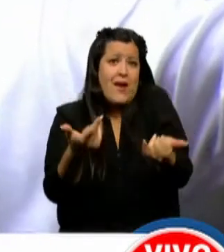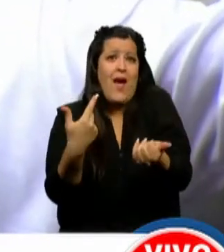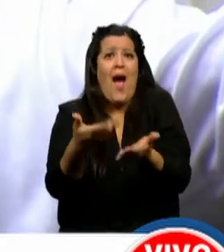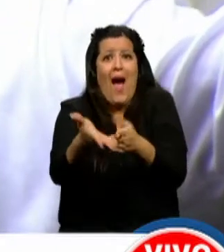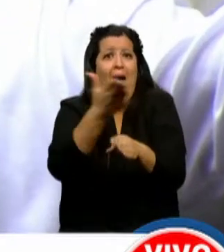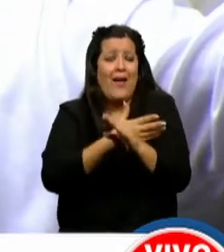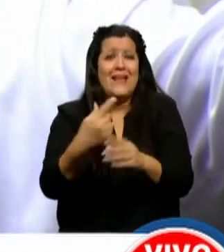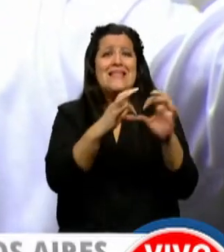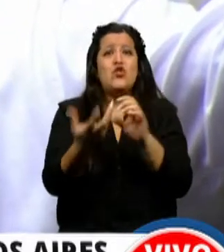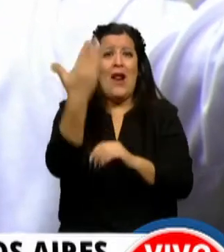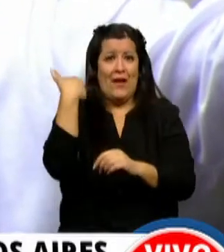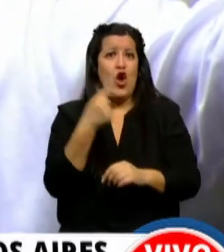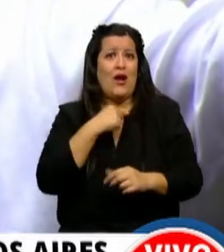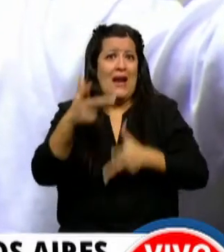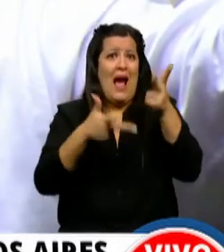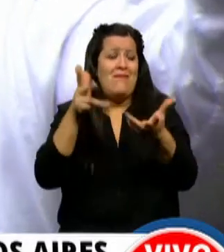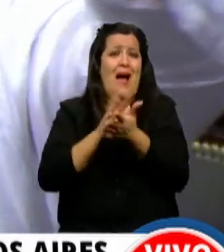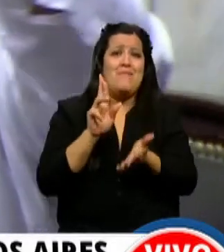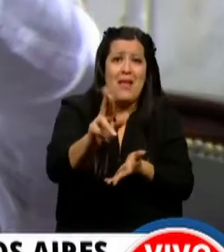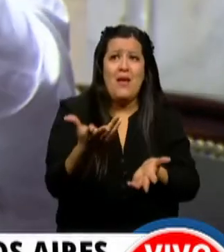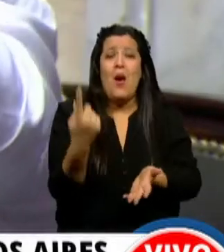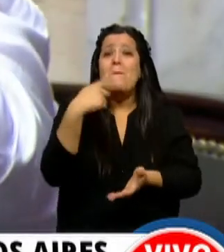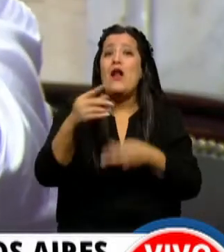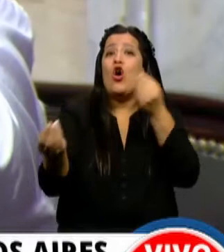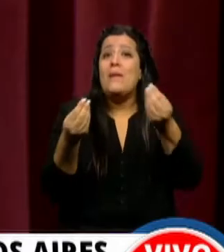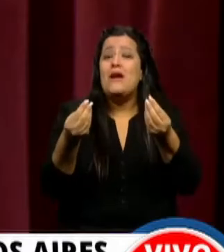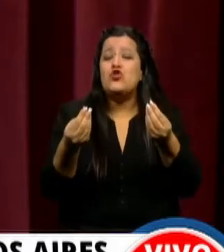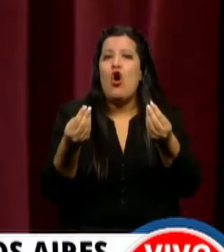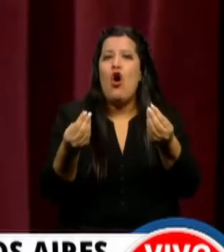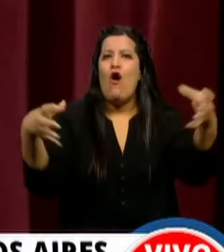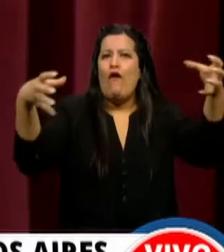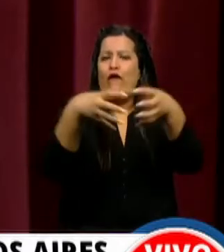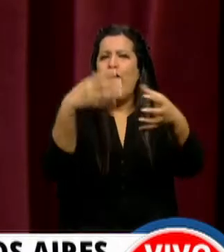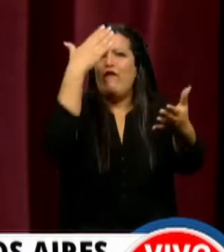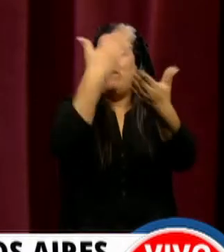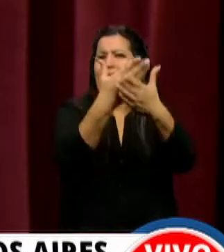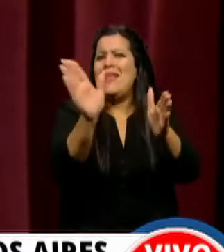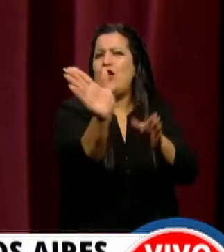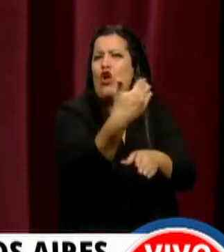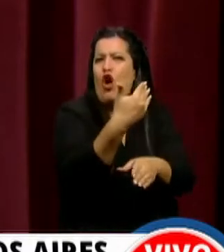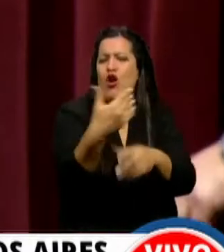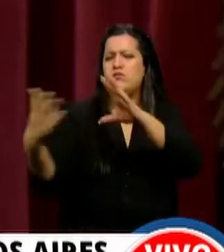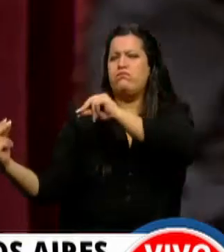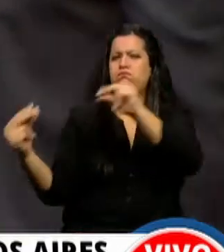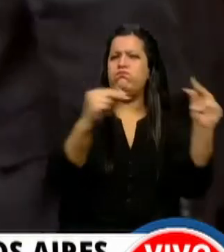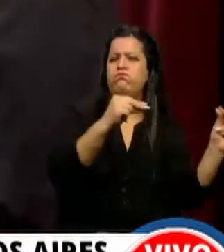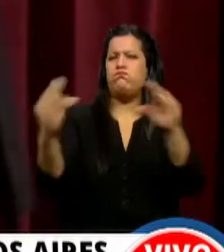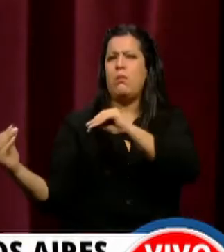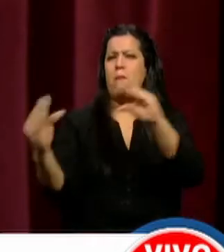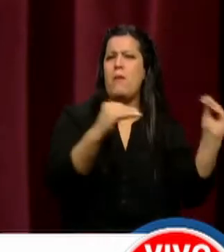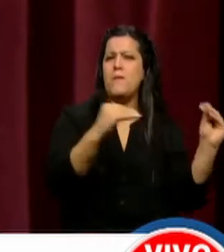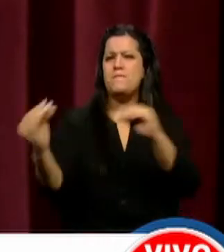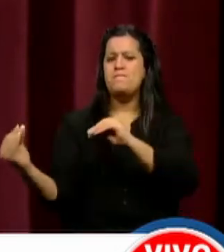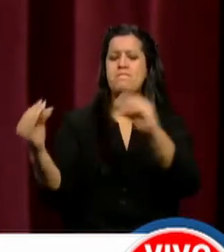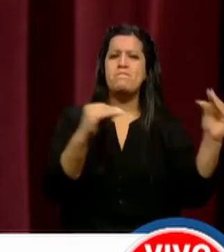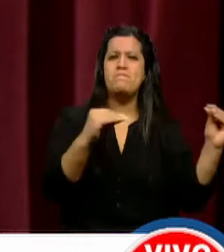queríamos plantear en la sesión anterior. Pasa que cuando el Frente de Todos. Y usted en labor parlamentaria, señor diputado, consintió.